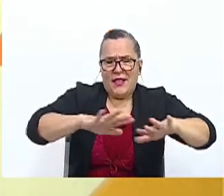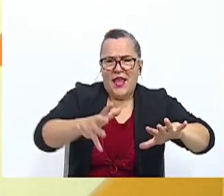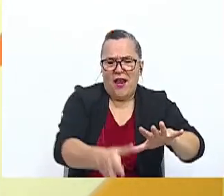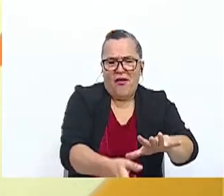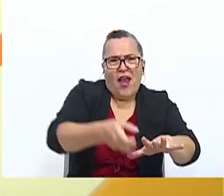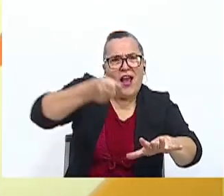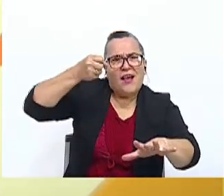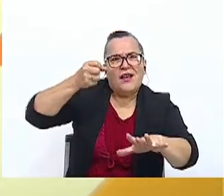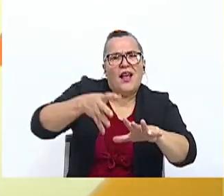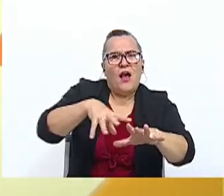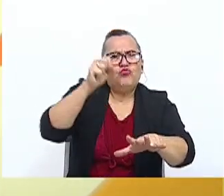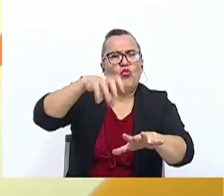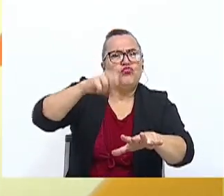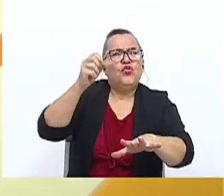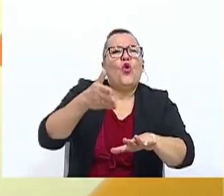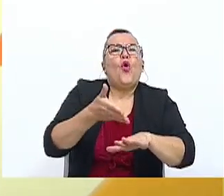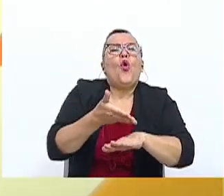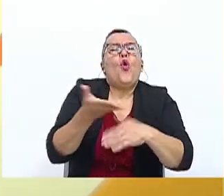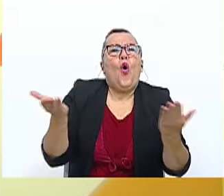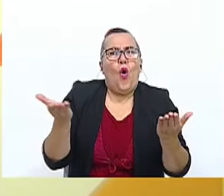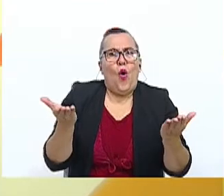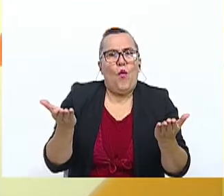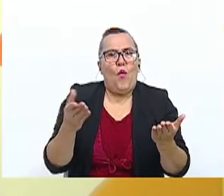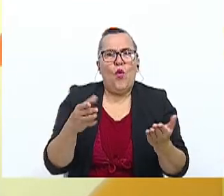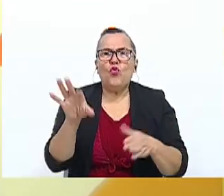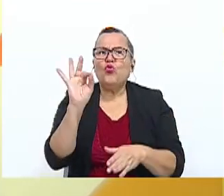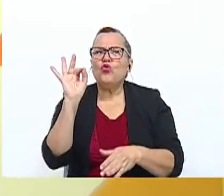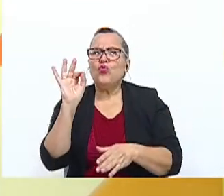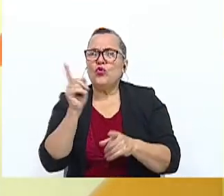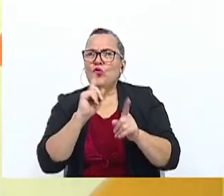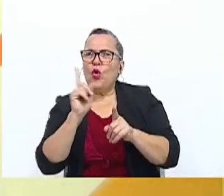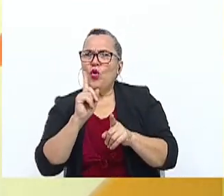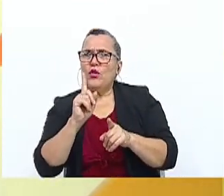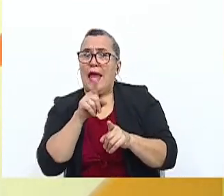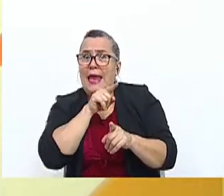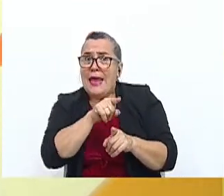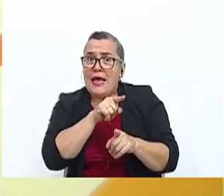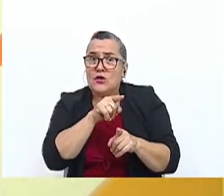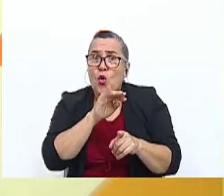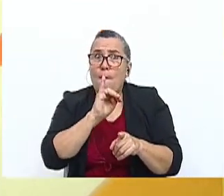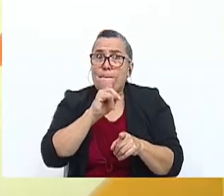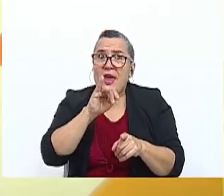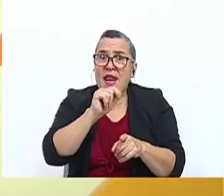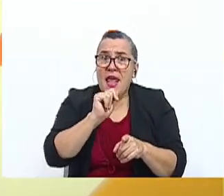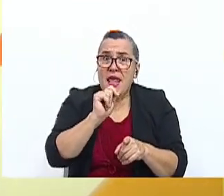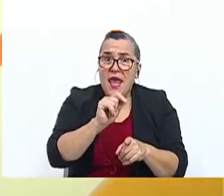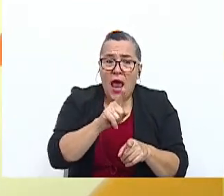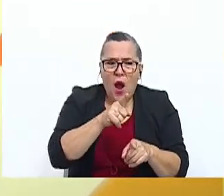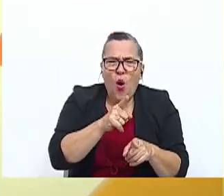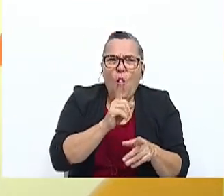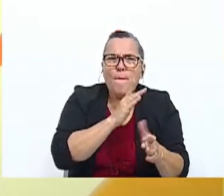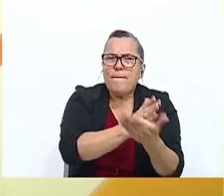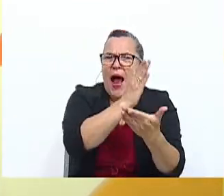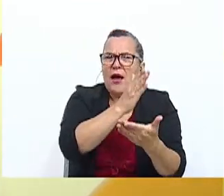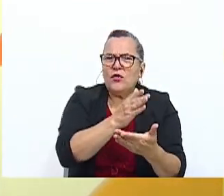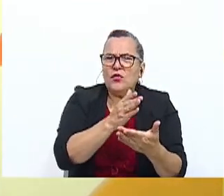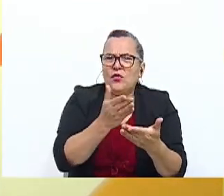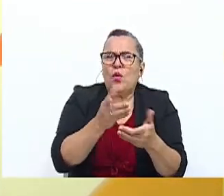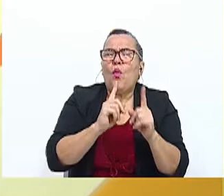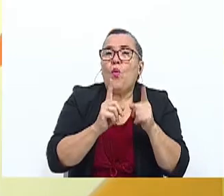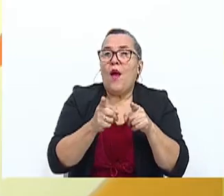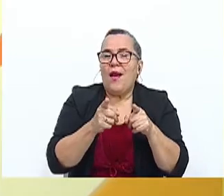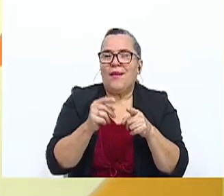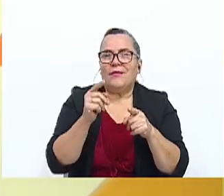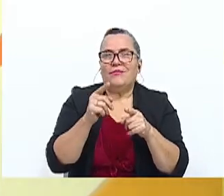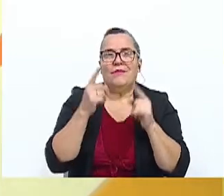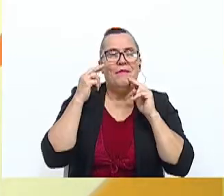los encontramos? ¿Y cuál es el impacto que tiene esa actividad de la minería? Veamos unas imágenes para también